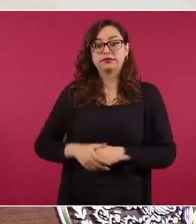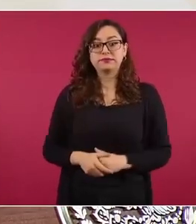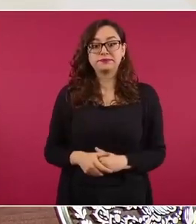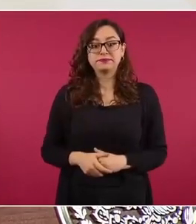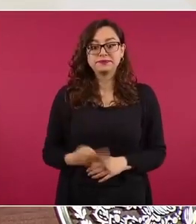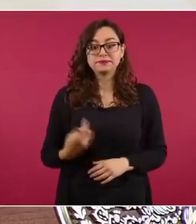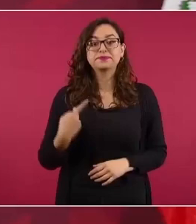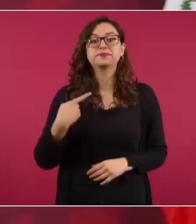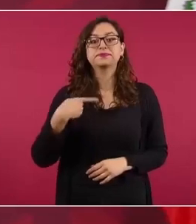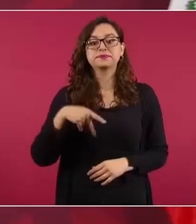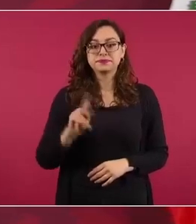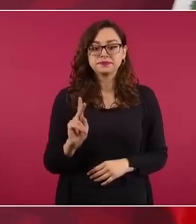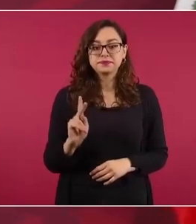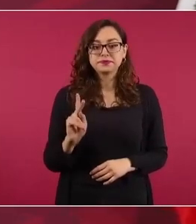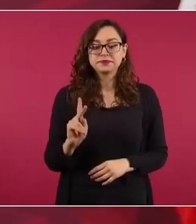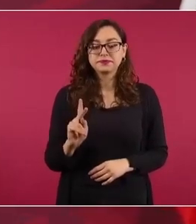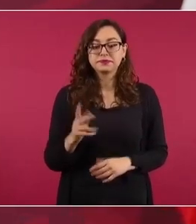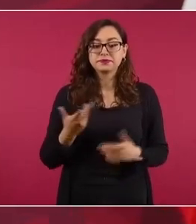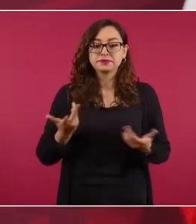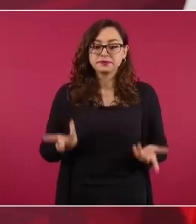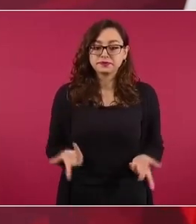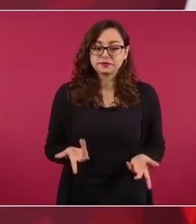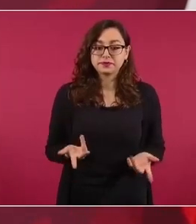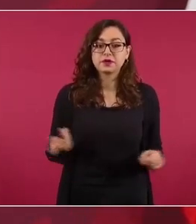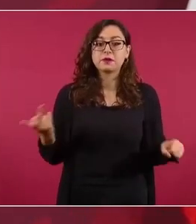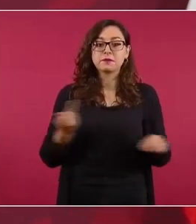a cabo la extracción